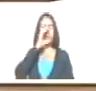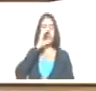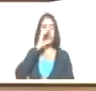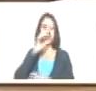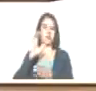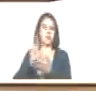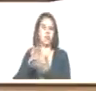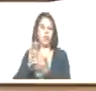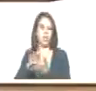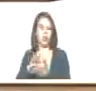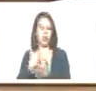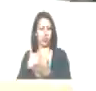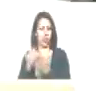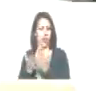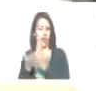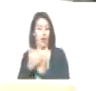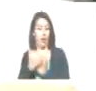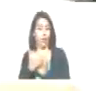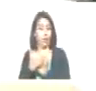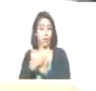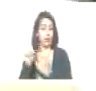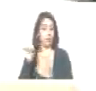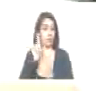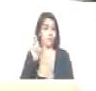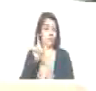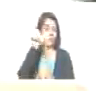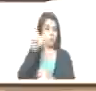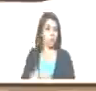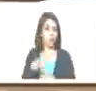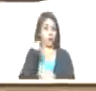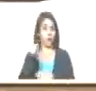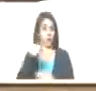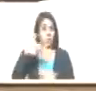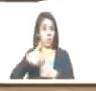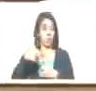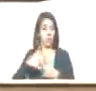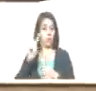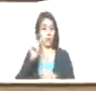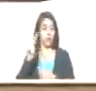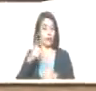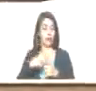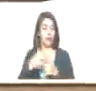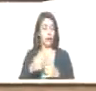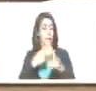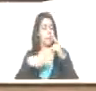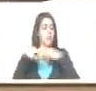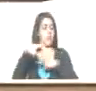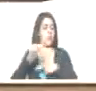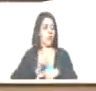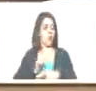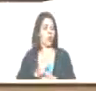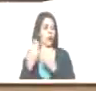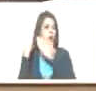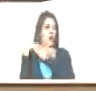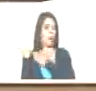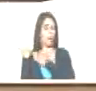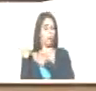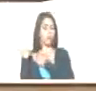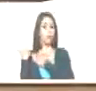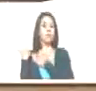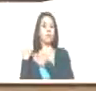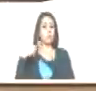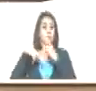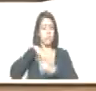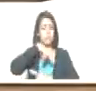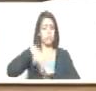No. Si un funcionario de PDVSA, del nivel que tenga en la Revolución